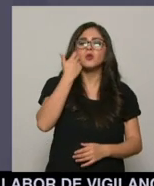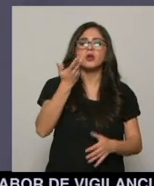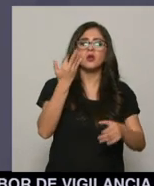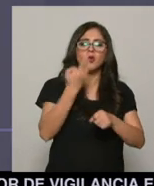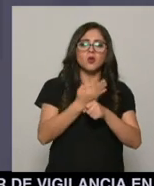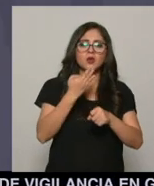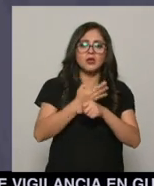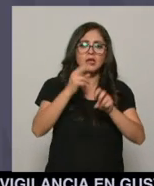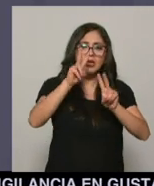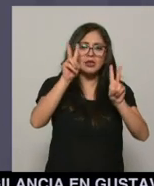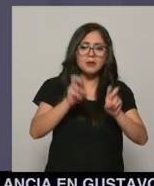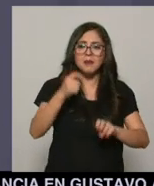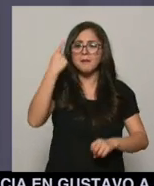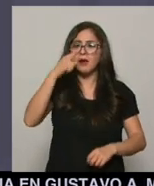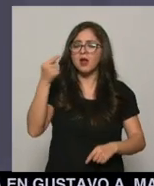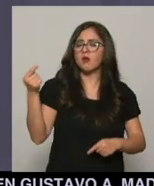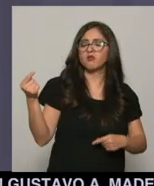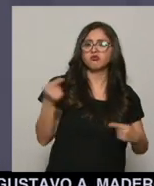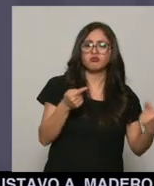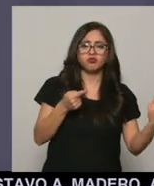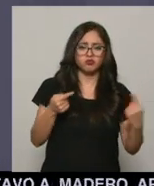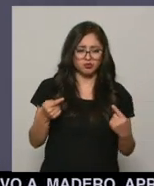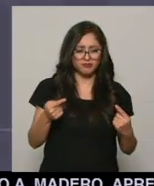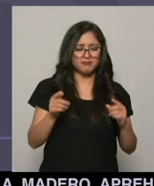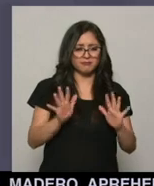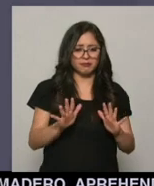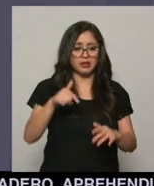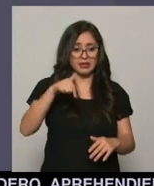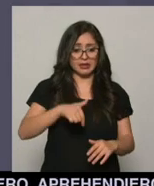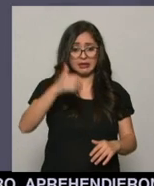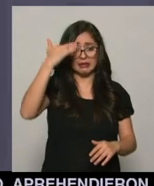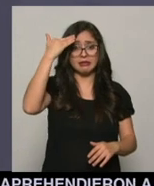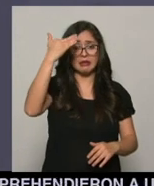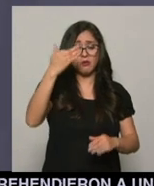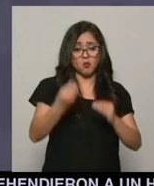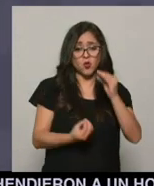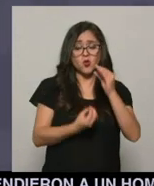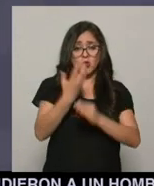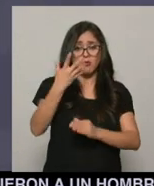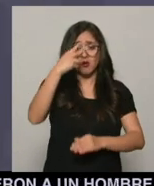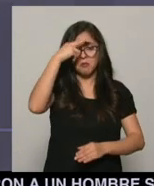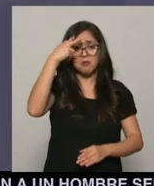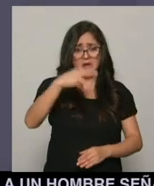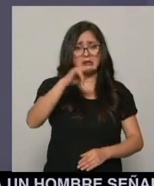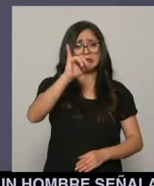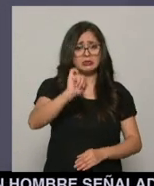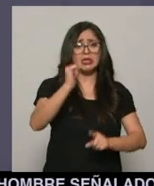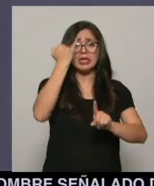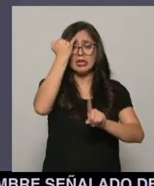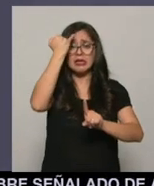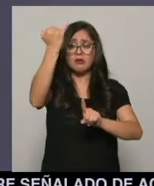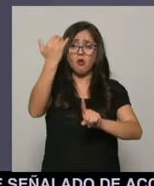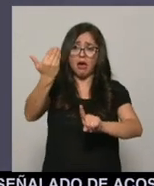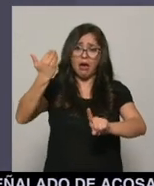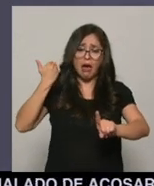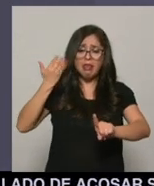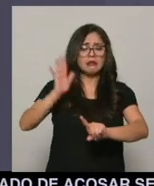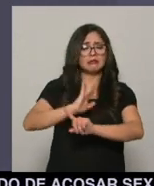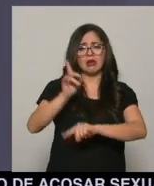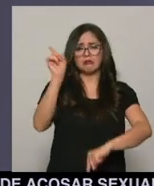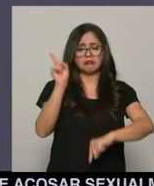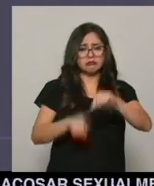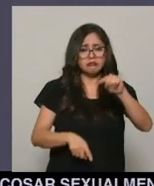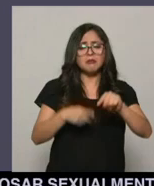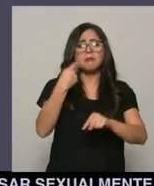confrontar, porque estamos viviendo una realidad nueva en México, es verdaderamente una ruptura. Lo más difícil es cambiar de